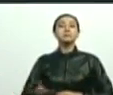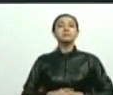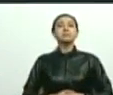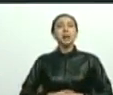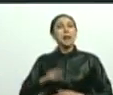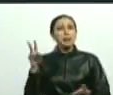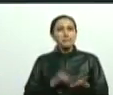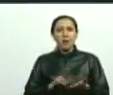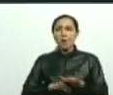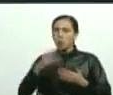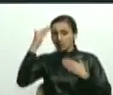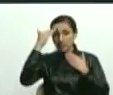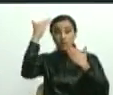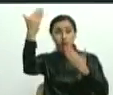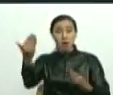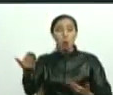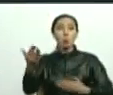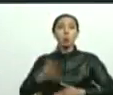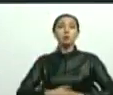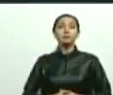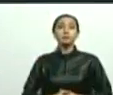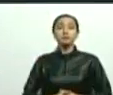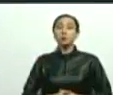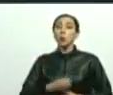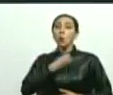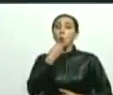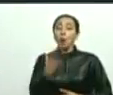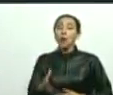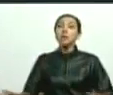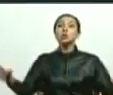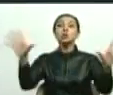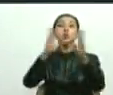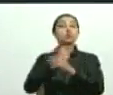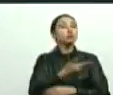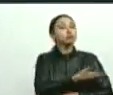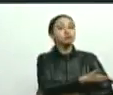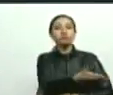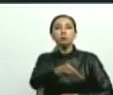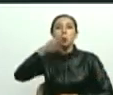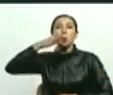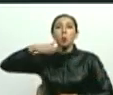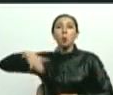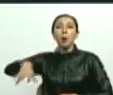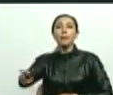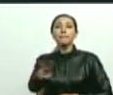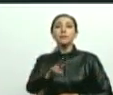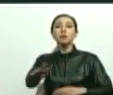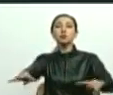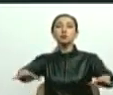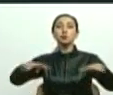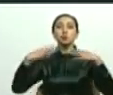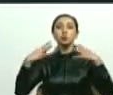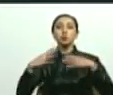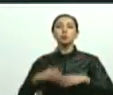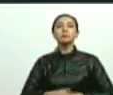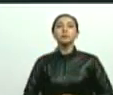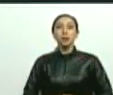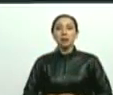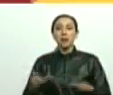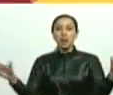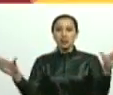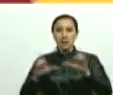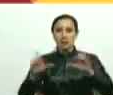Verdaderamente, mi saludo, pues, las buenas noches para todo el pueblo de Venezuela que nos ve a través de la